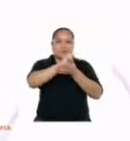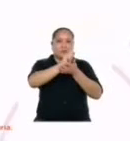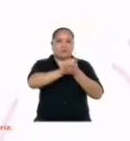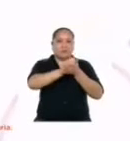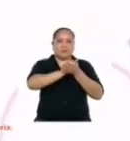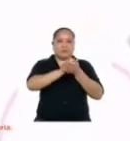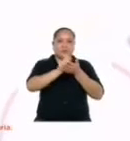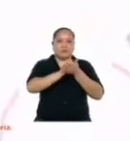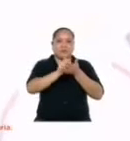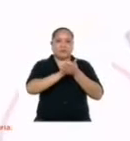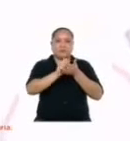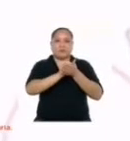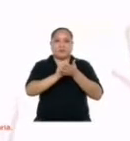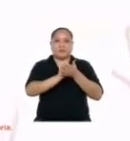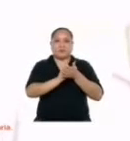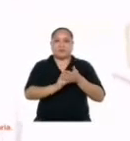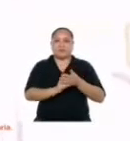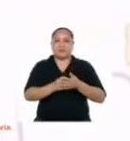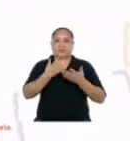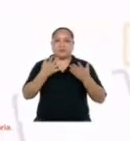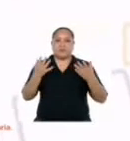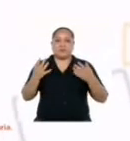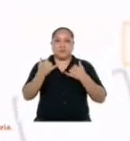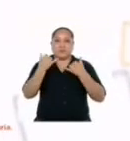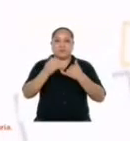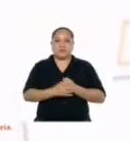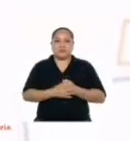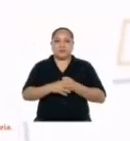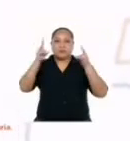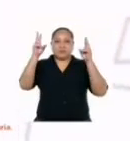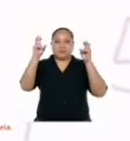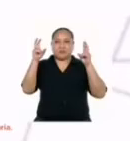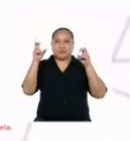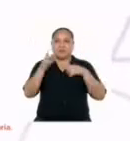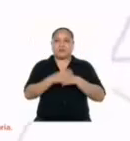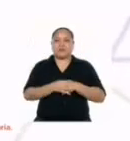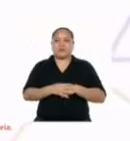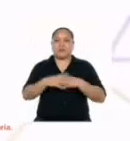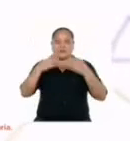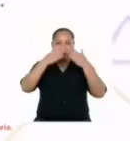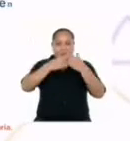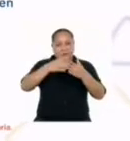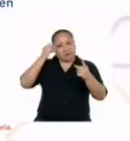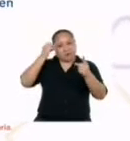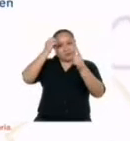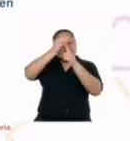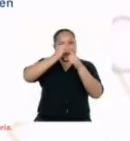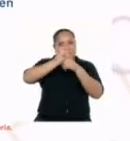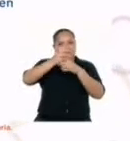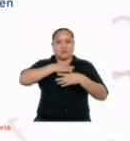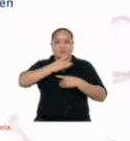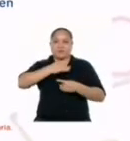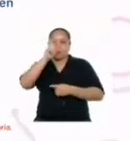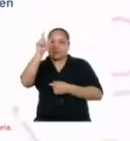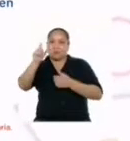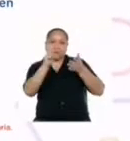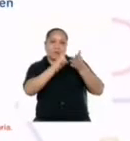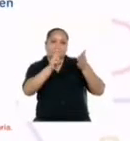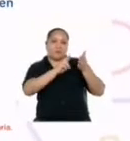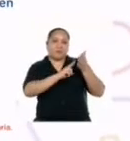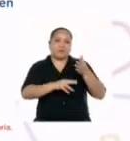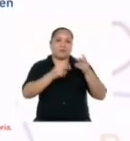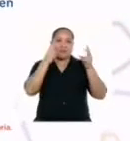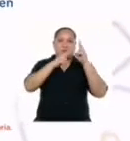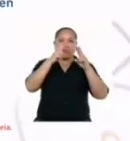que narra acontecimientos actuales. Su tema es una noticia destacada con el fin de despertar interés en el lector. Se